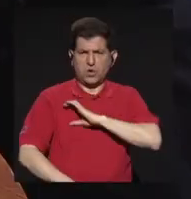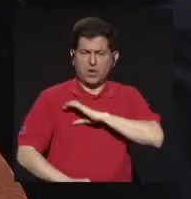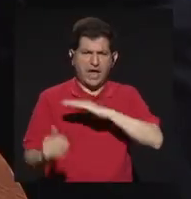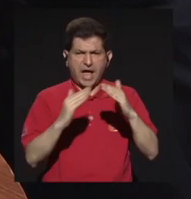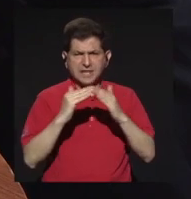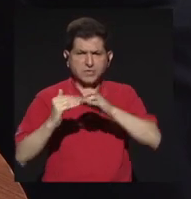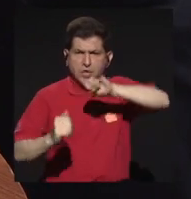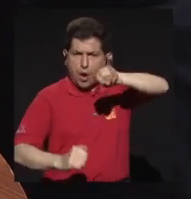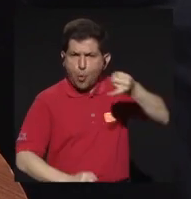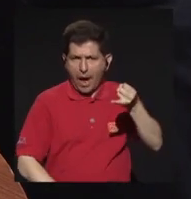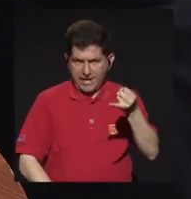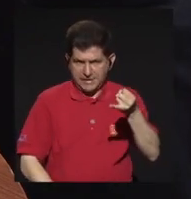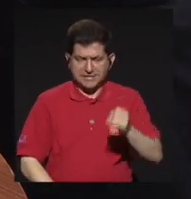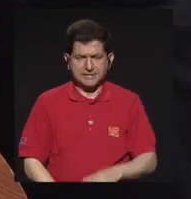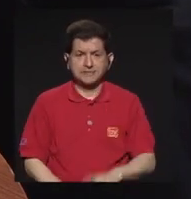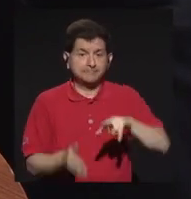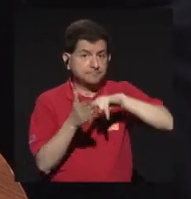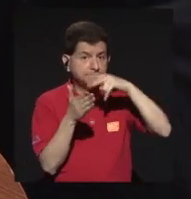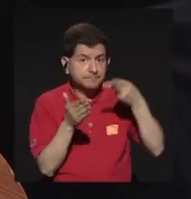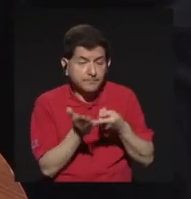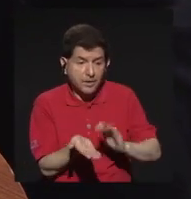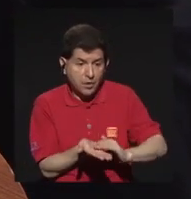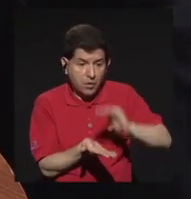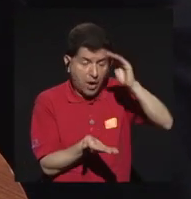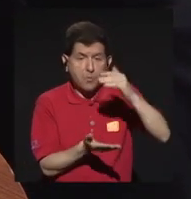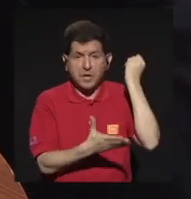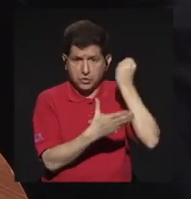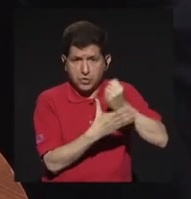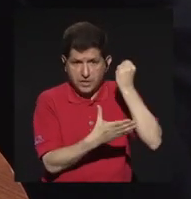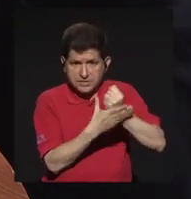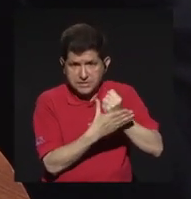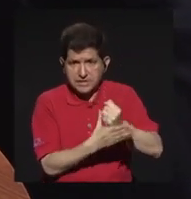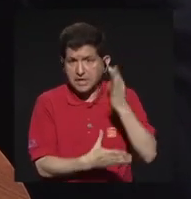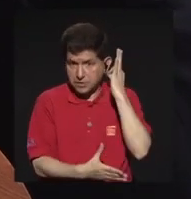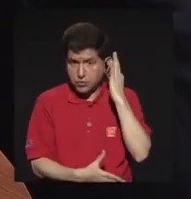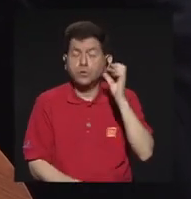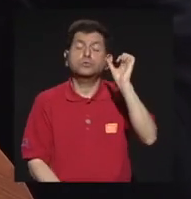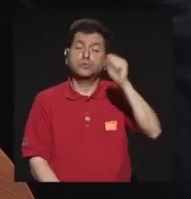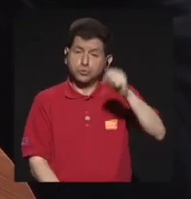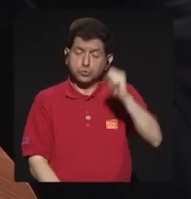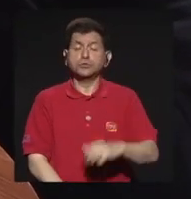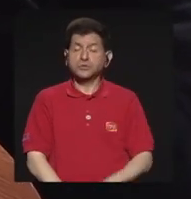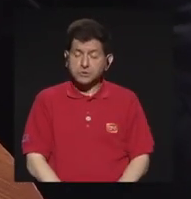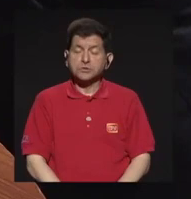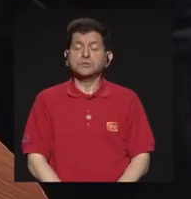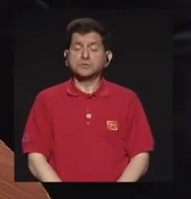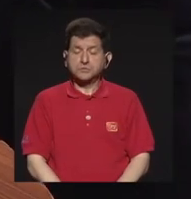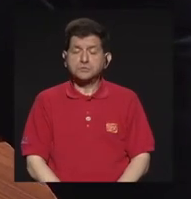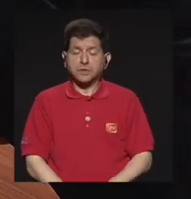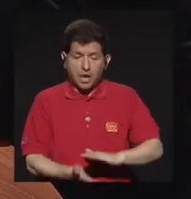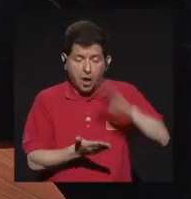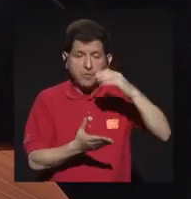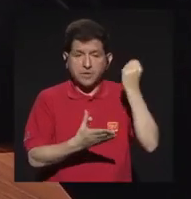juárez implicó un aumento de los femicidios claro que sí implicó un aumento del femicidio implica un